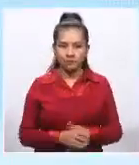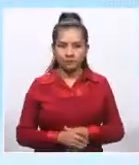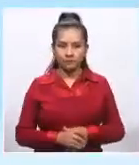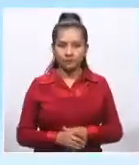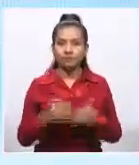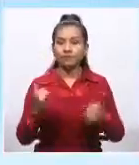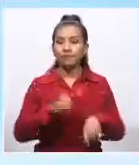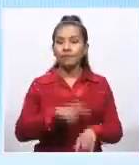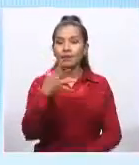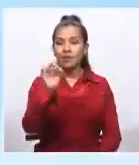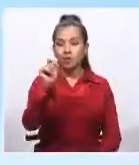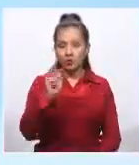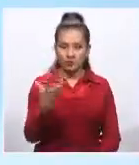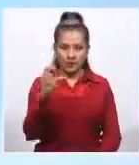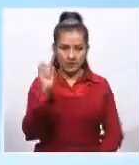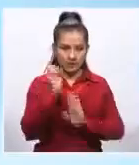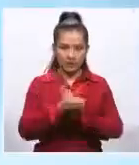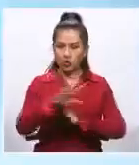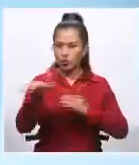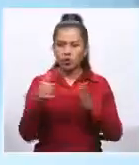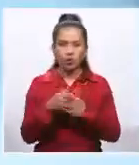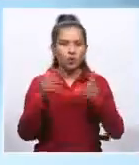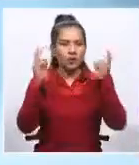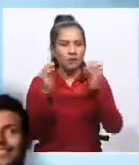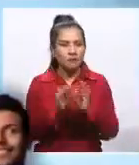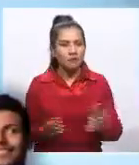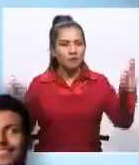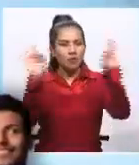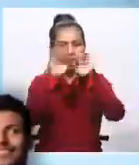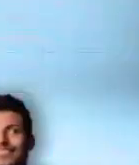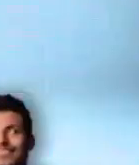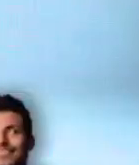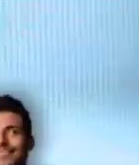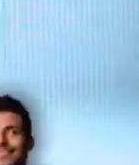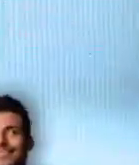Son las 19 horas con 30 minutos. Estamos revisando los temas más destacados de esta jornada. Aguárdenos un